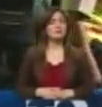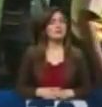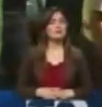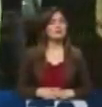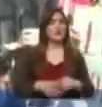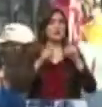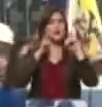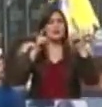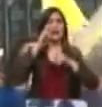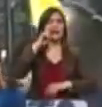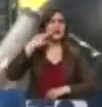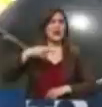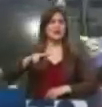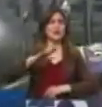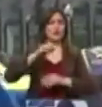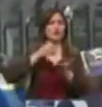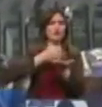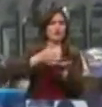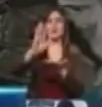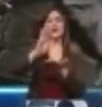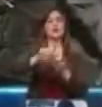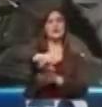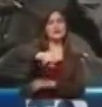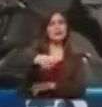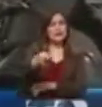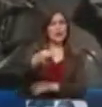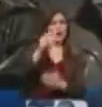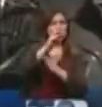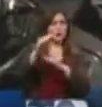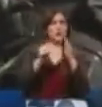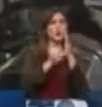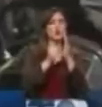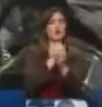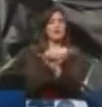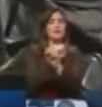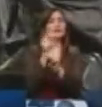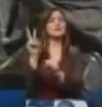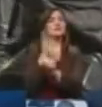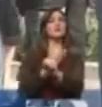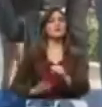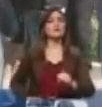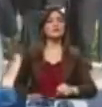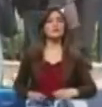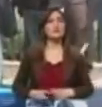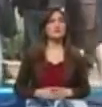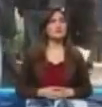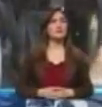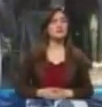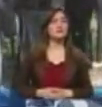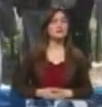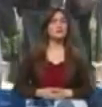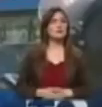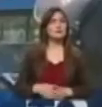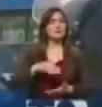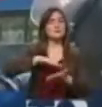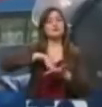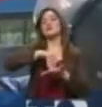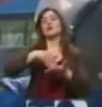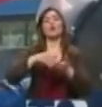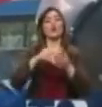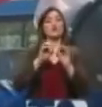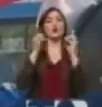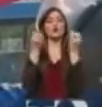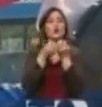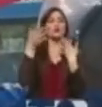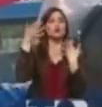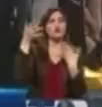Ellos gritaron consignas en contra de los medios de comunicación y en defensa del vicepresidente de la República. También llegaron hasta acá miembros de la organización